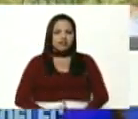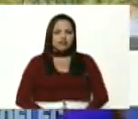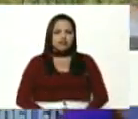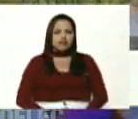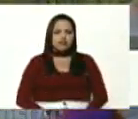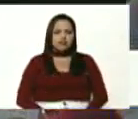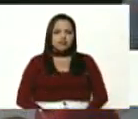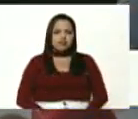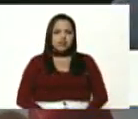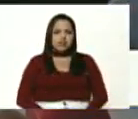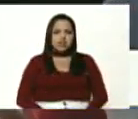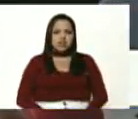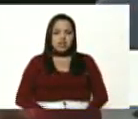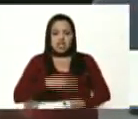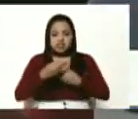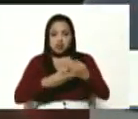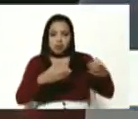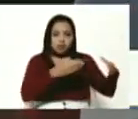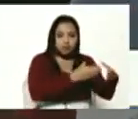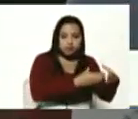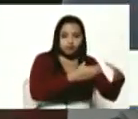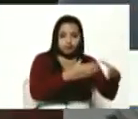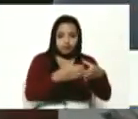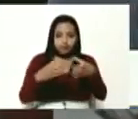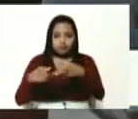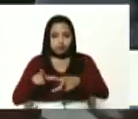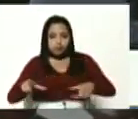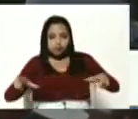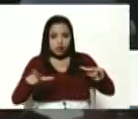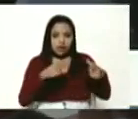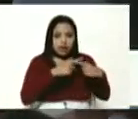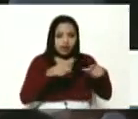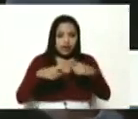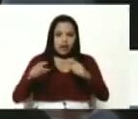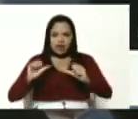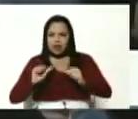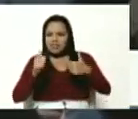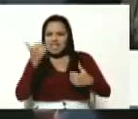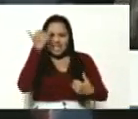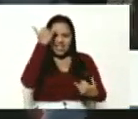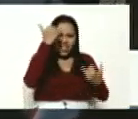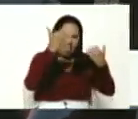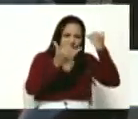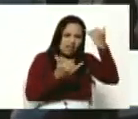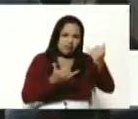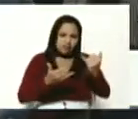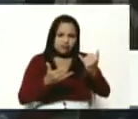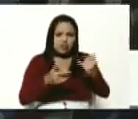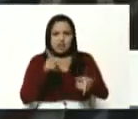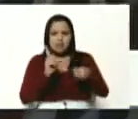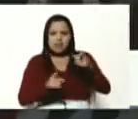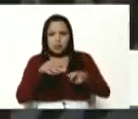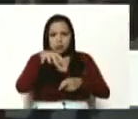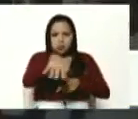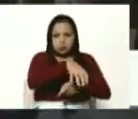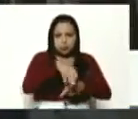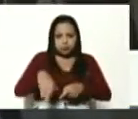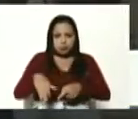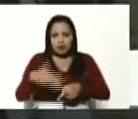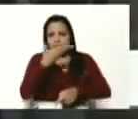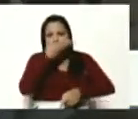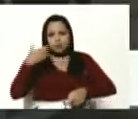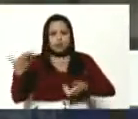ubicamos por regiones para que también surgen ideas regionales de mejoramiento